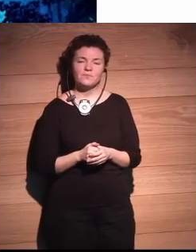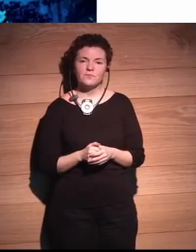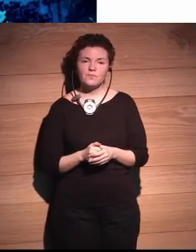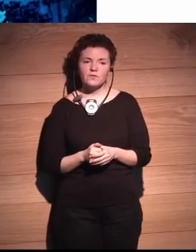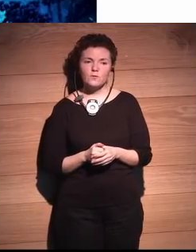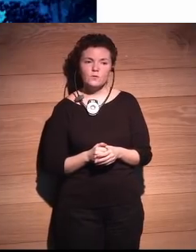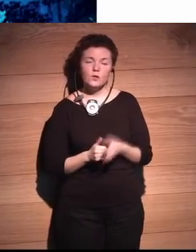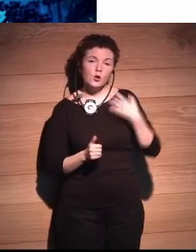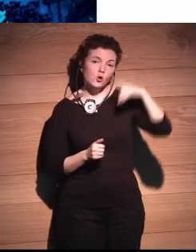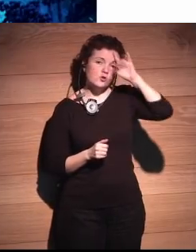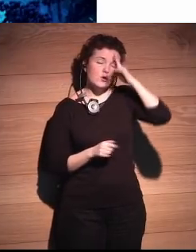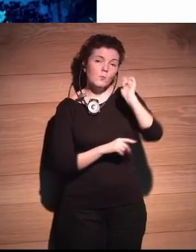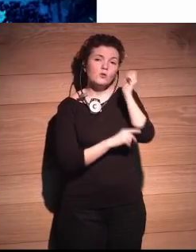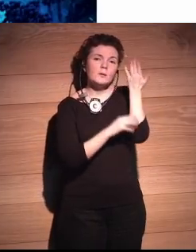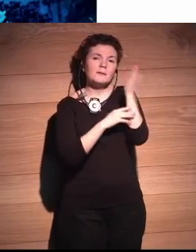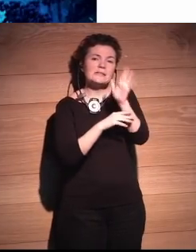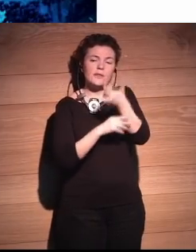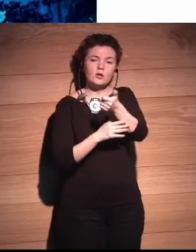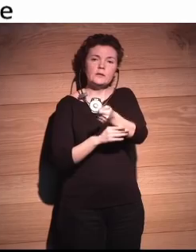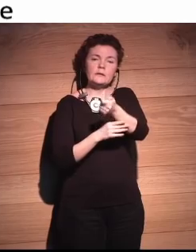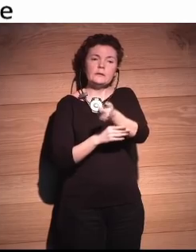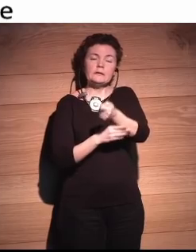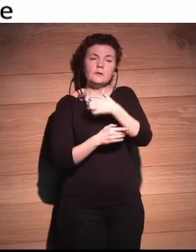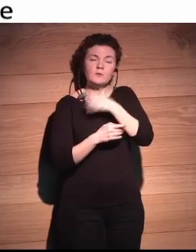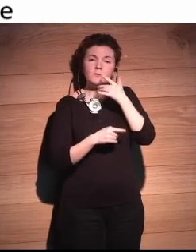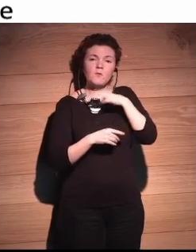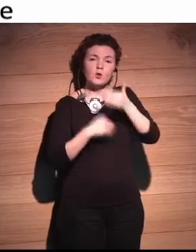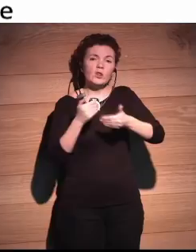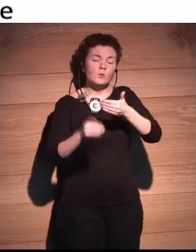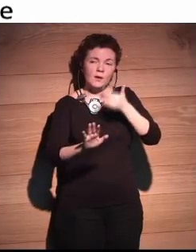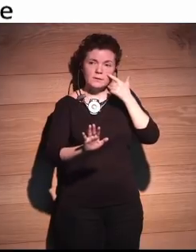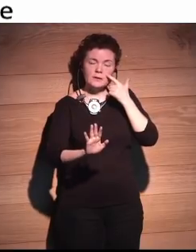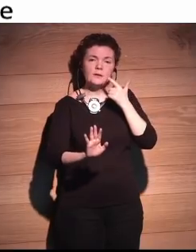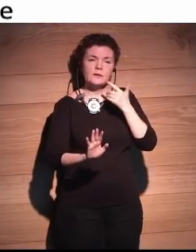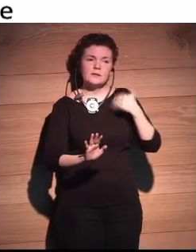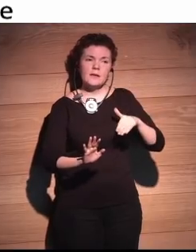No sé cómo vamos a conseguir hacer esta presentación. ¿Seguimos, por favor?